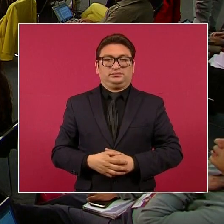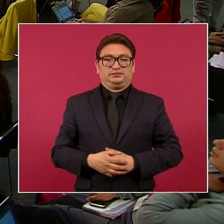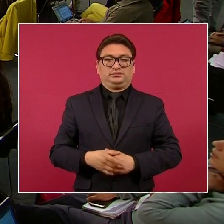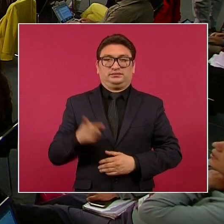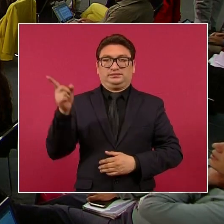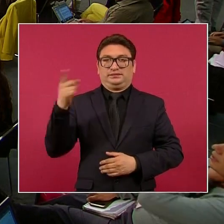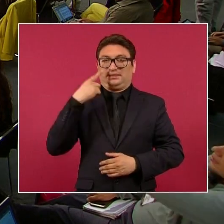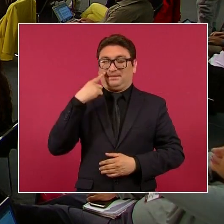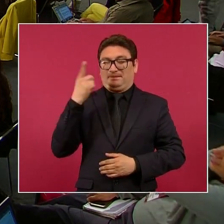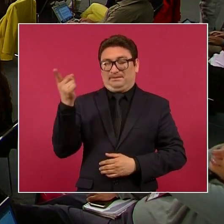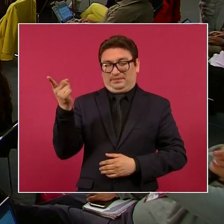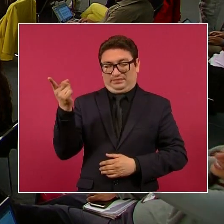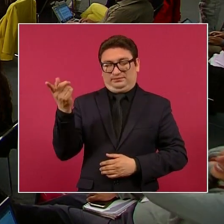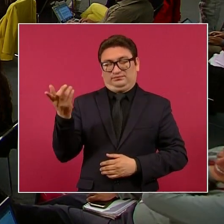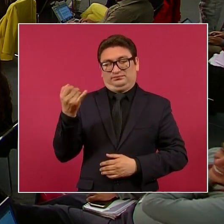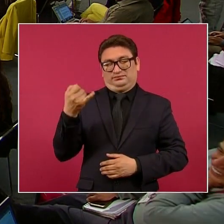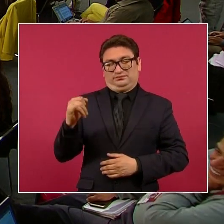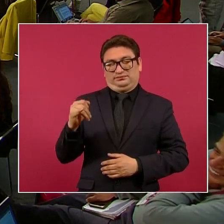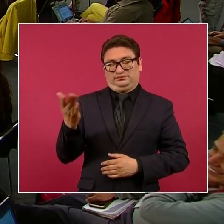esta desfachatez,